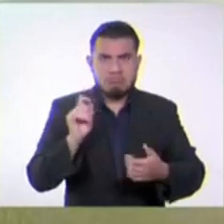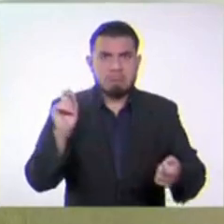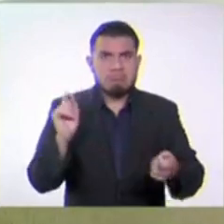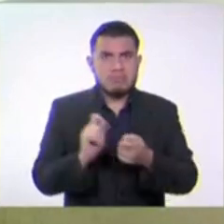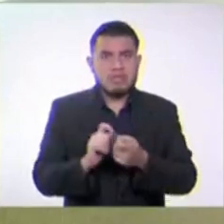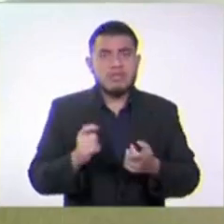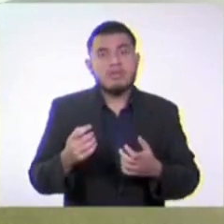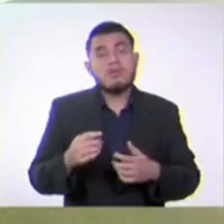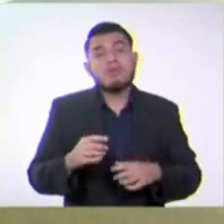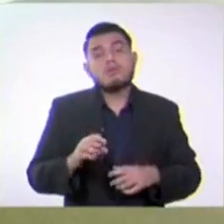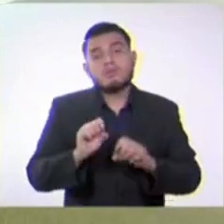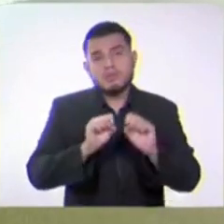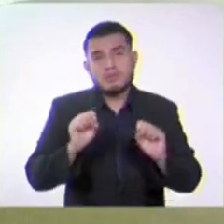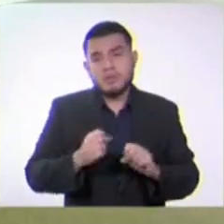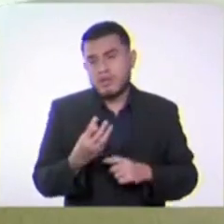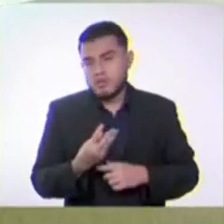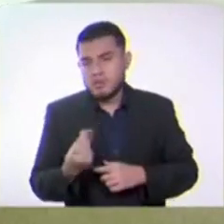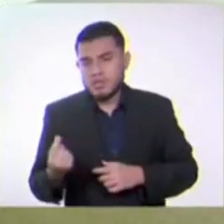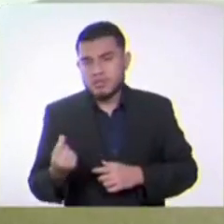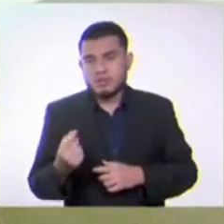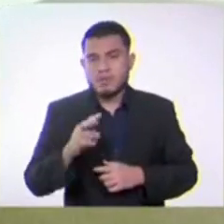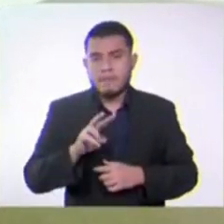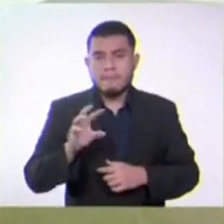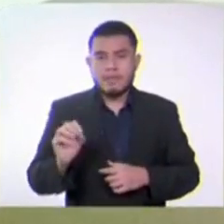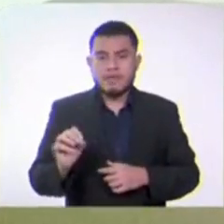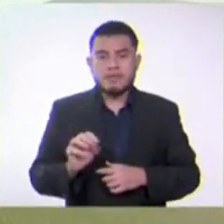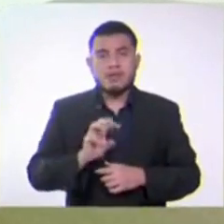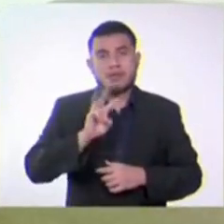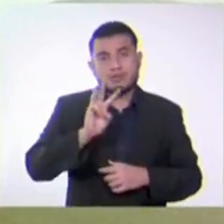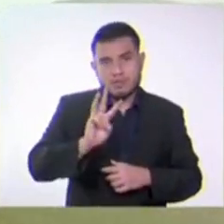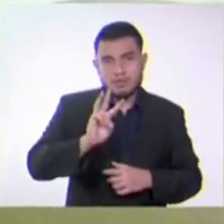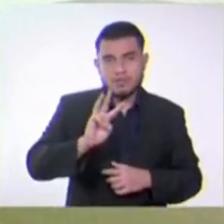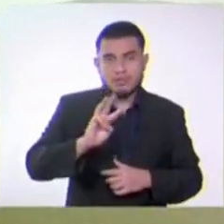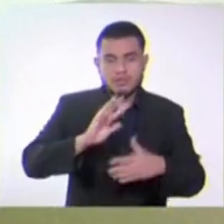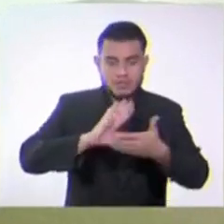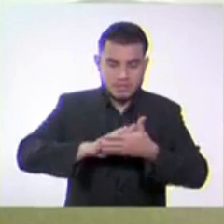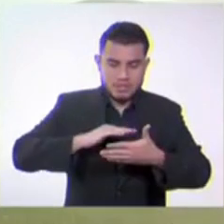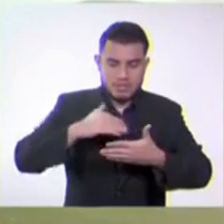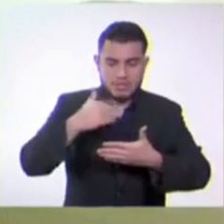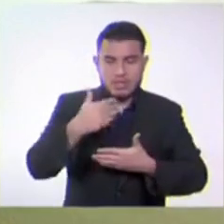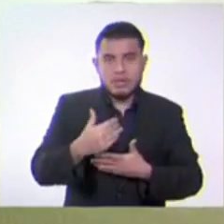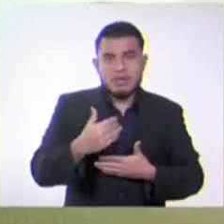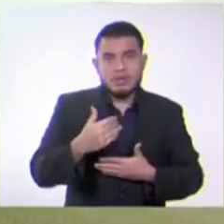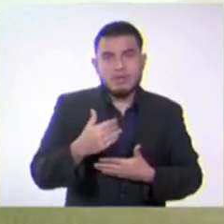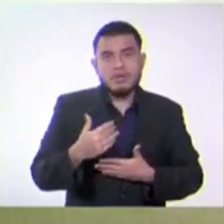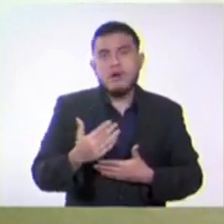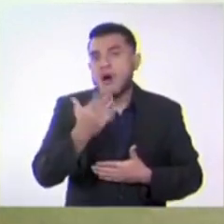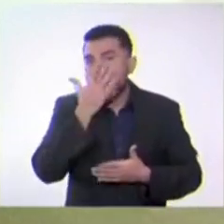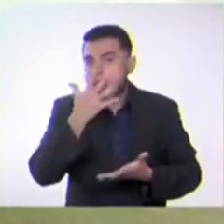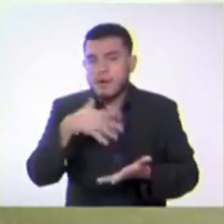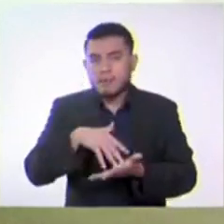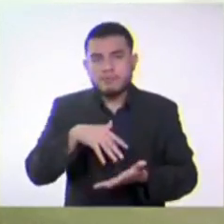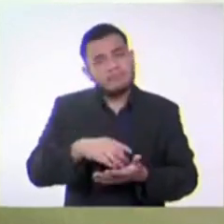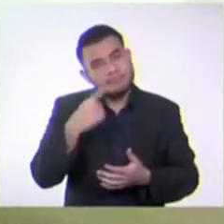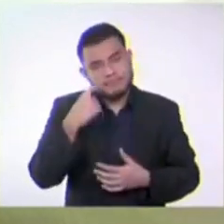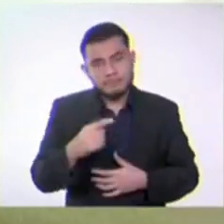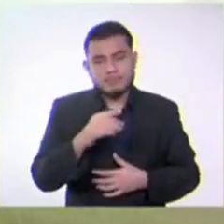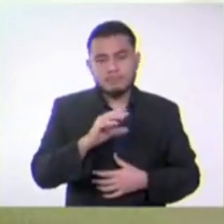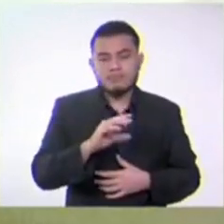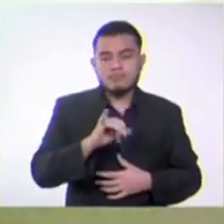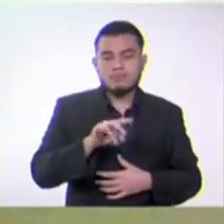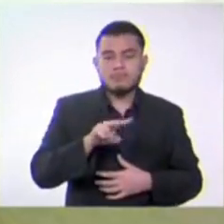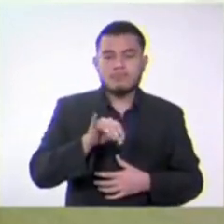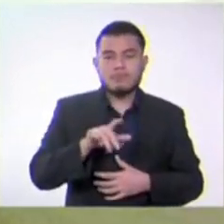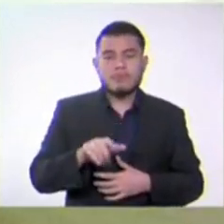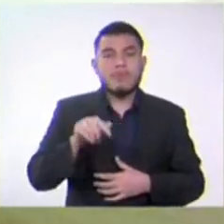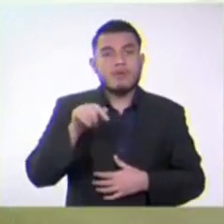base 20. De los 3 calendarios mayas, nos centraremos en el calendario civil, ya que